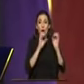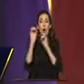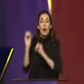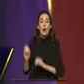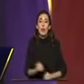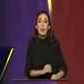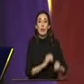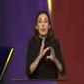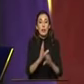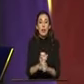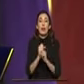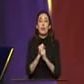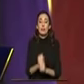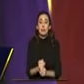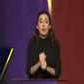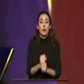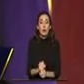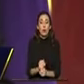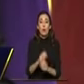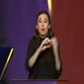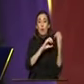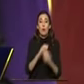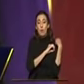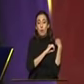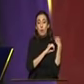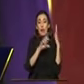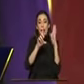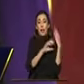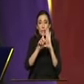ordenada y segura según exige la ley.